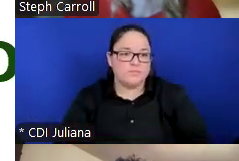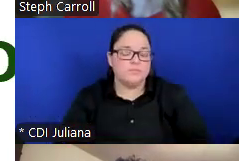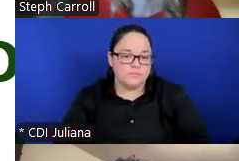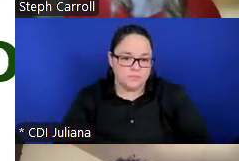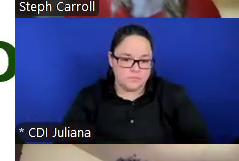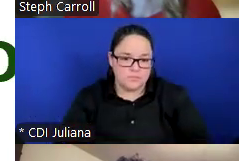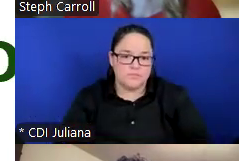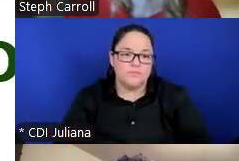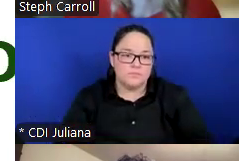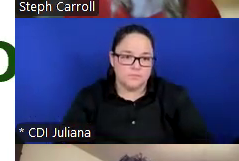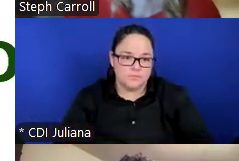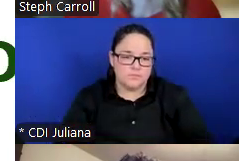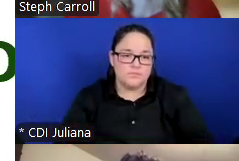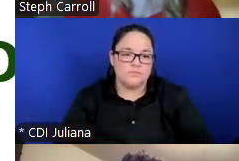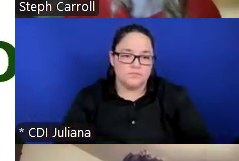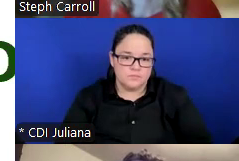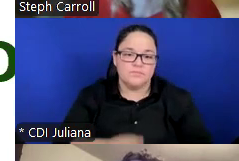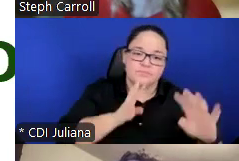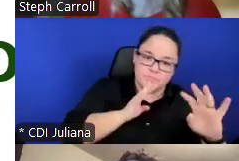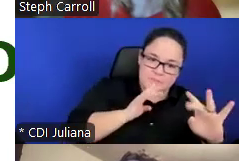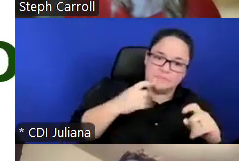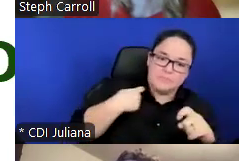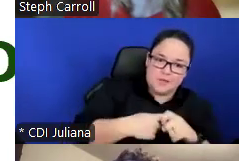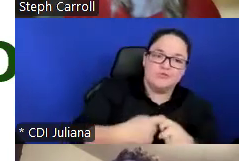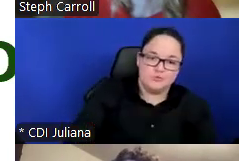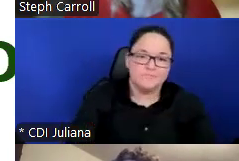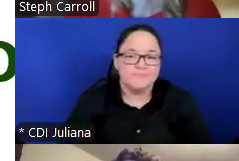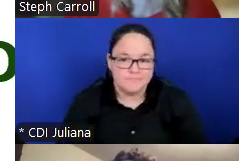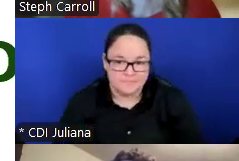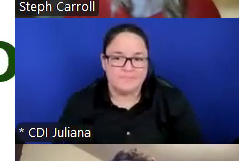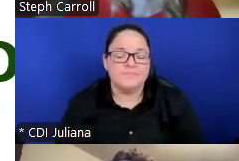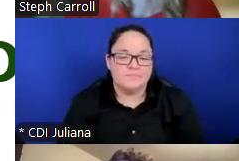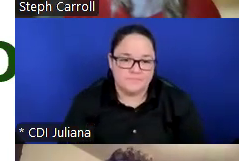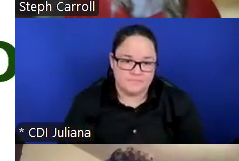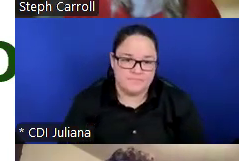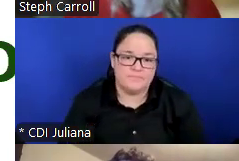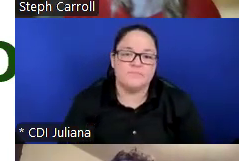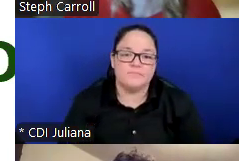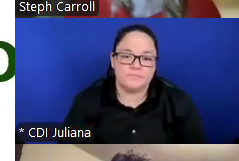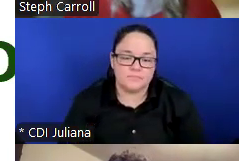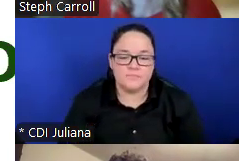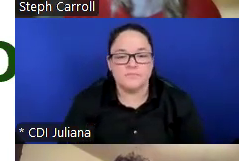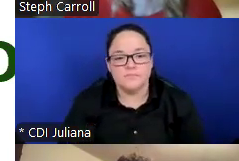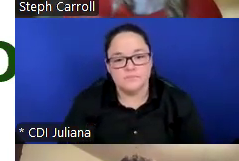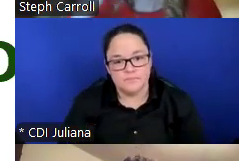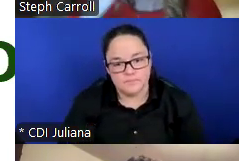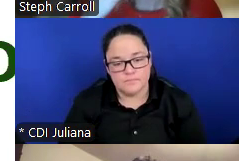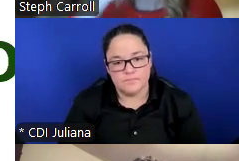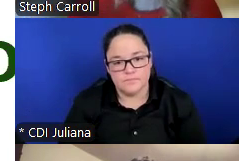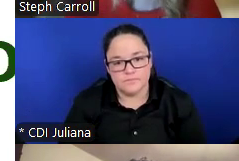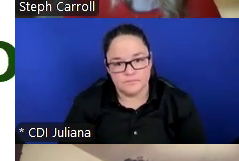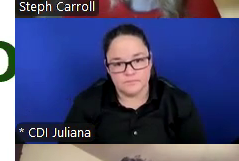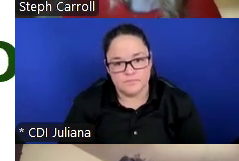Para acceder a los subtítulos en inglés, haga clic en el enlace que encontrará en el chat. Por favor, avísenos